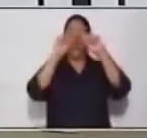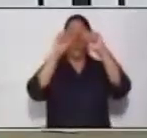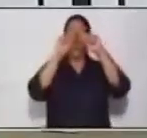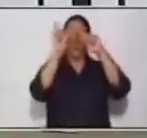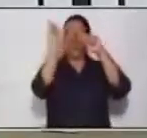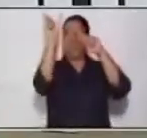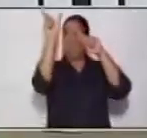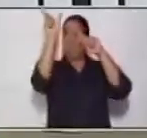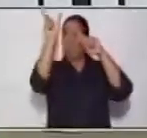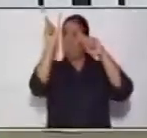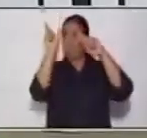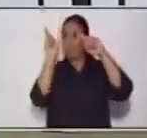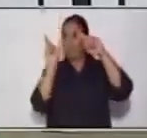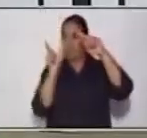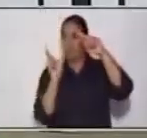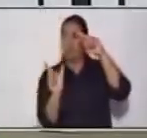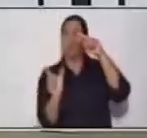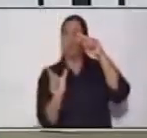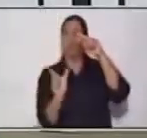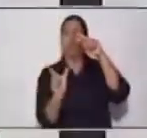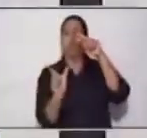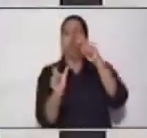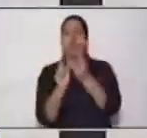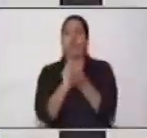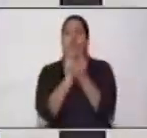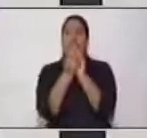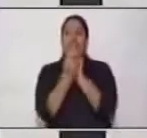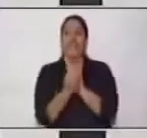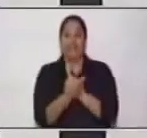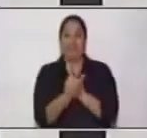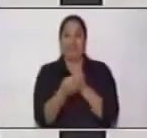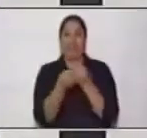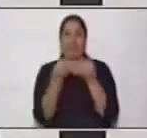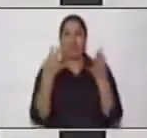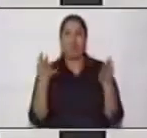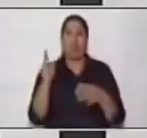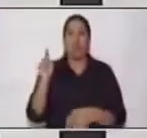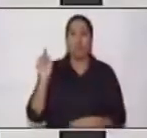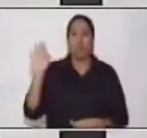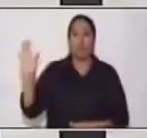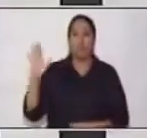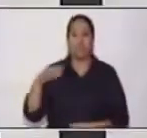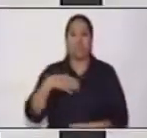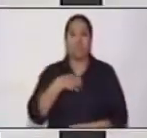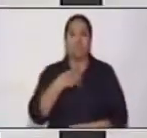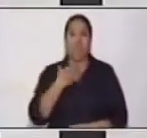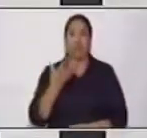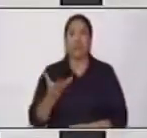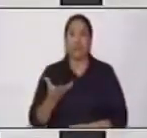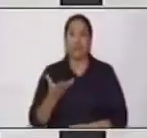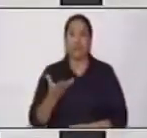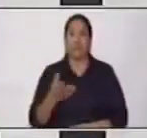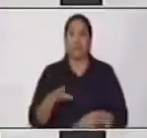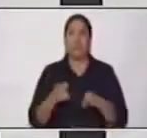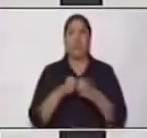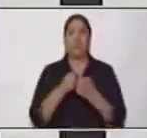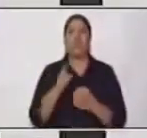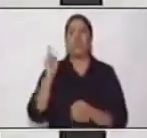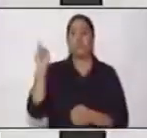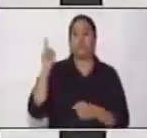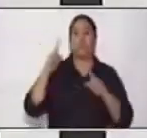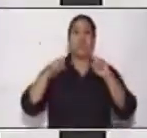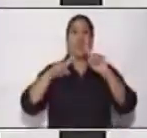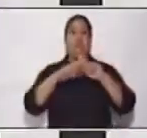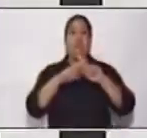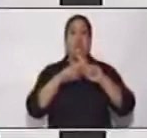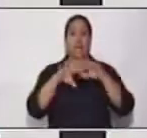vamos a sustituirlo por el valor que nos dijo el profe. Simplemente por la razón que él lo eligió. No